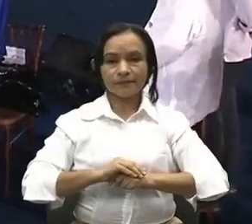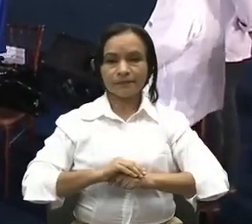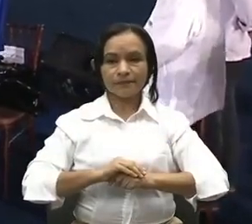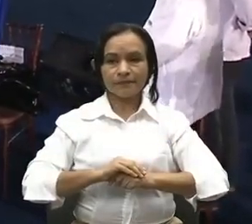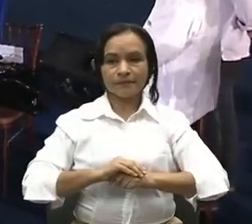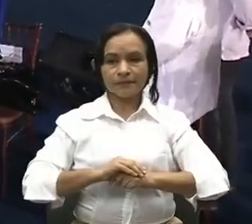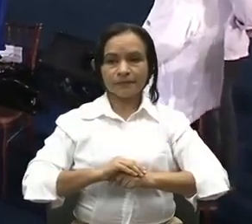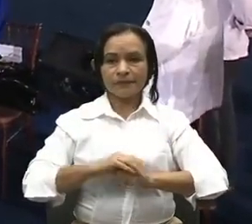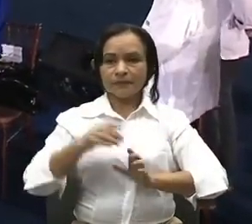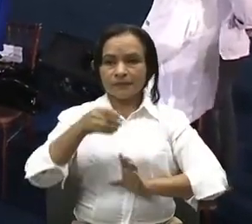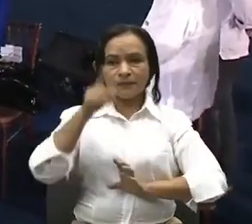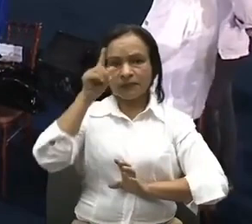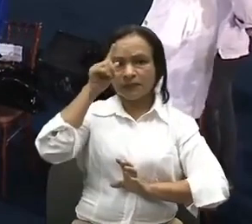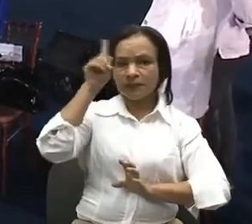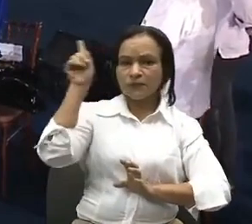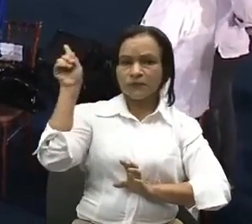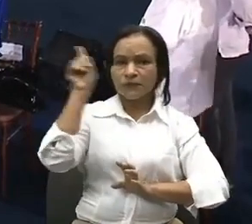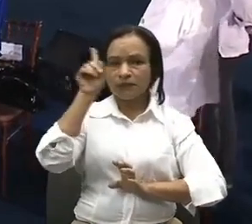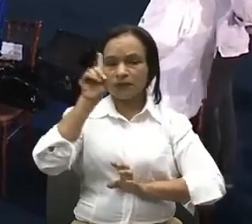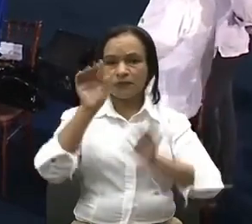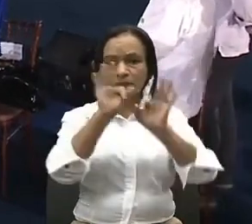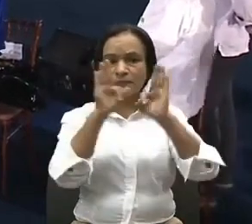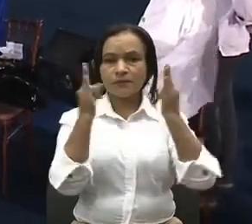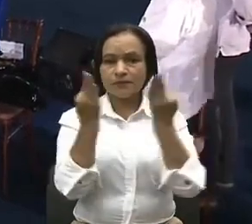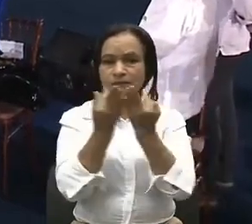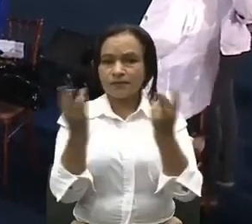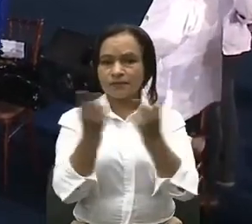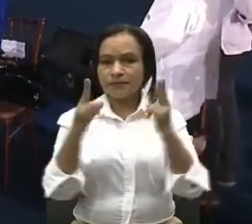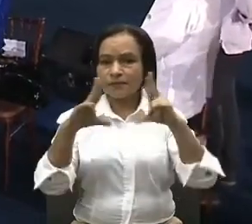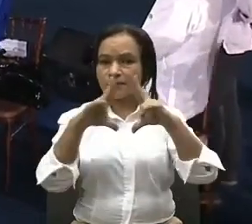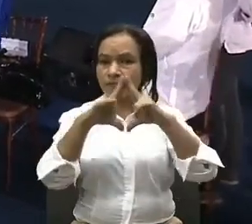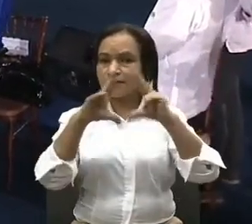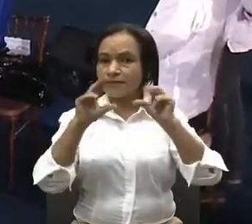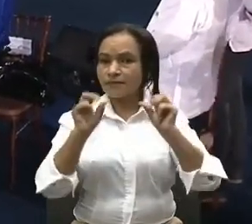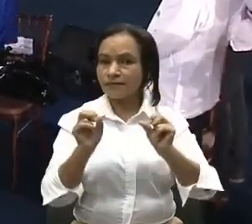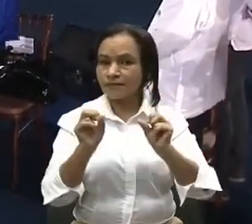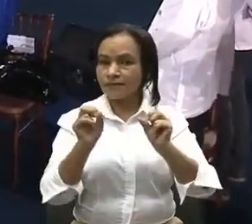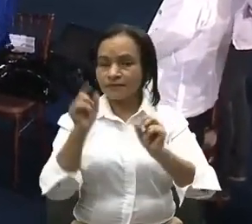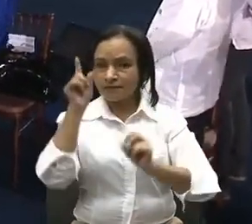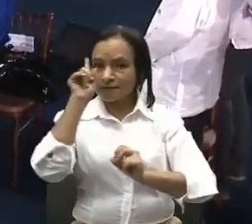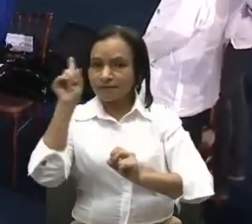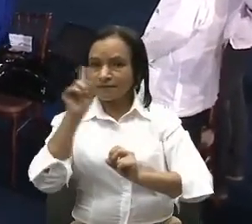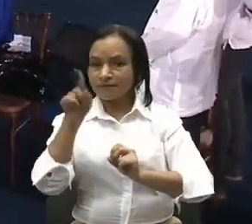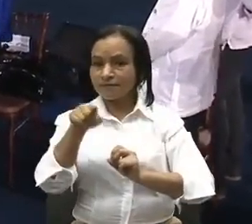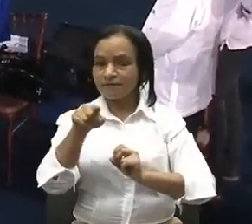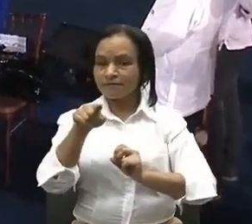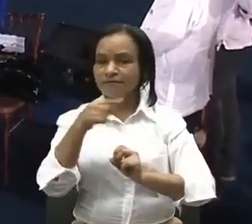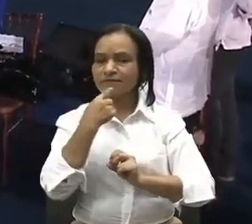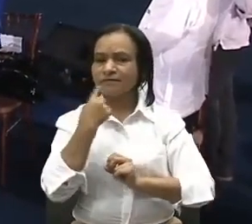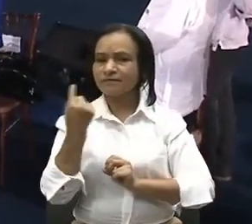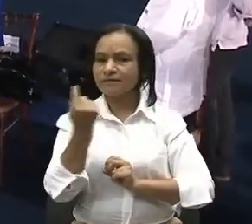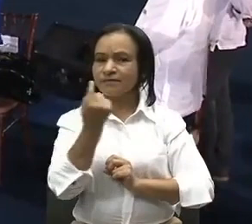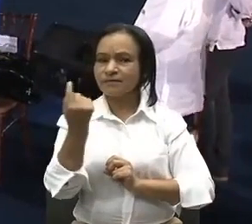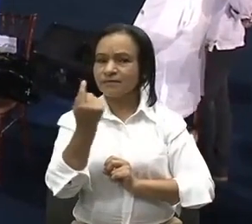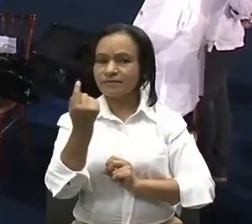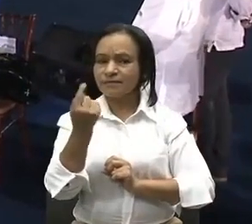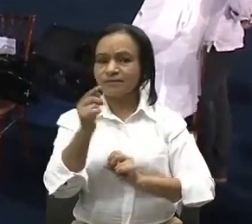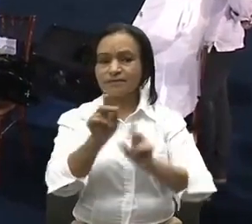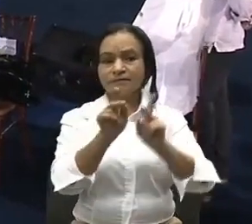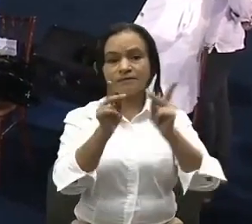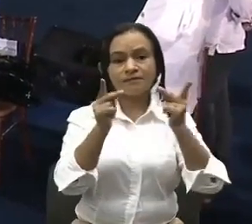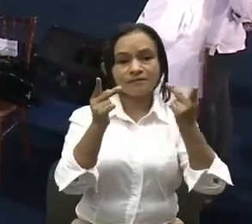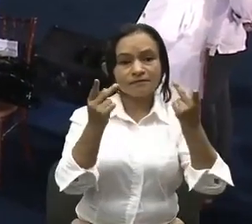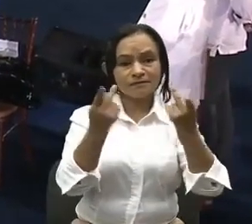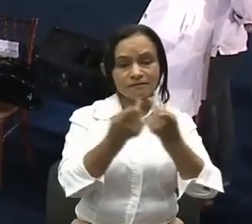No solamente en las familias nicaragüenses, sino en las familias de pueblos